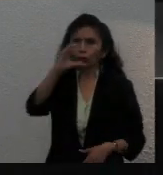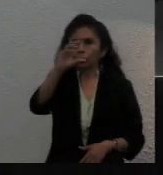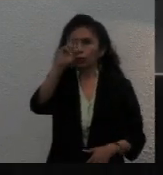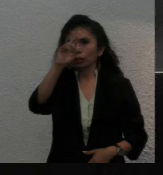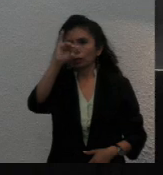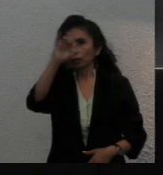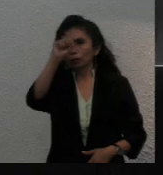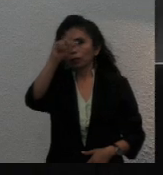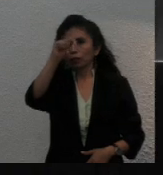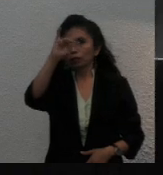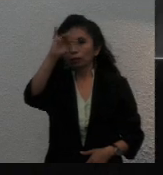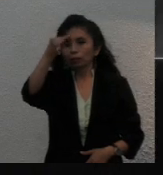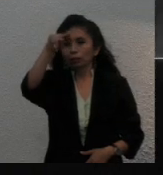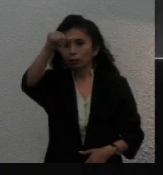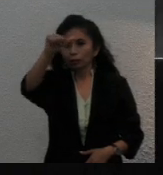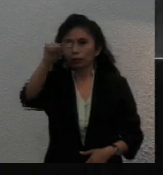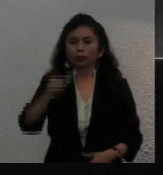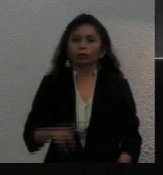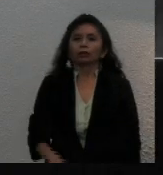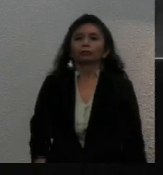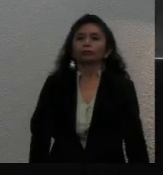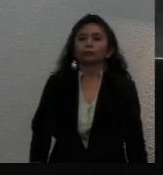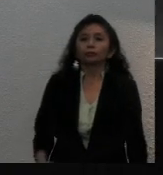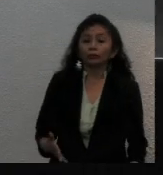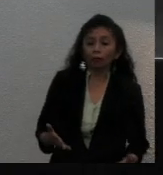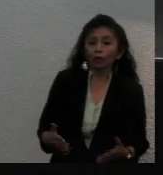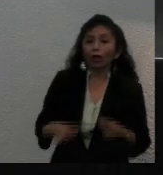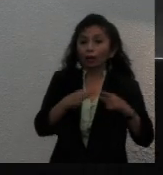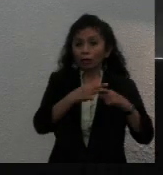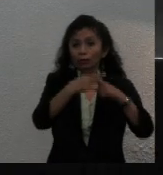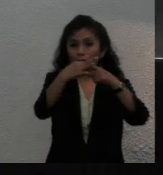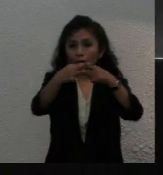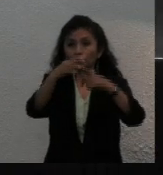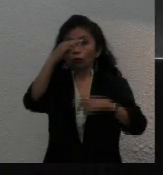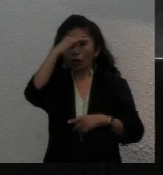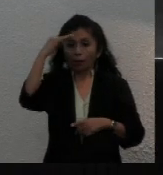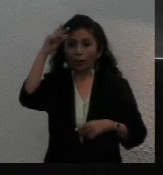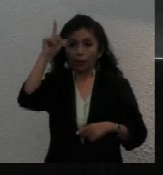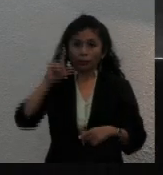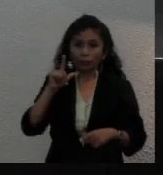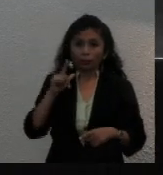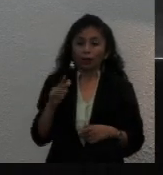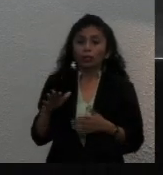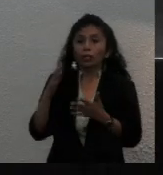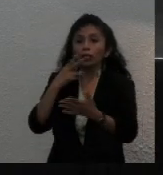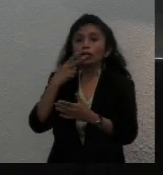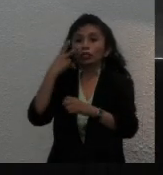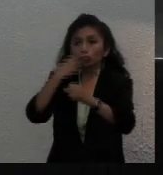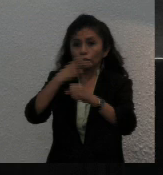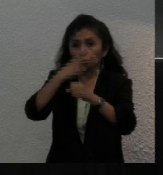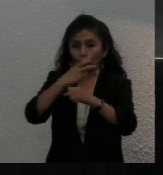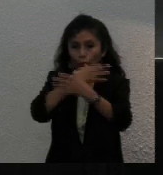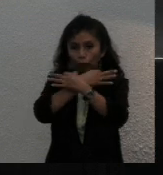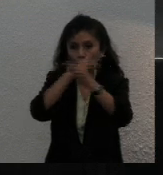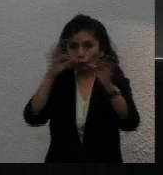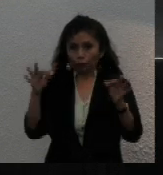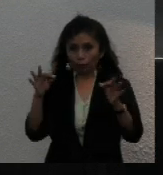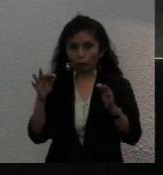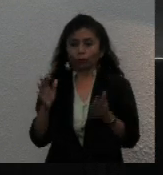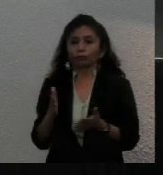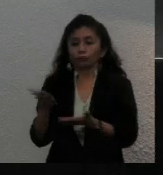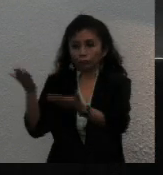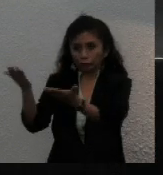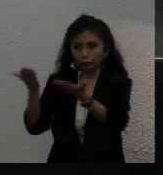Torres, quien en representación de nuestra gobernadora Mara Lezama hace entrega del segundo informe de gobierno en esta importante